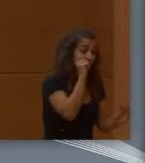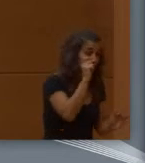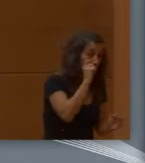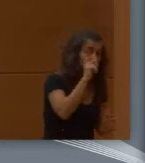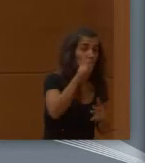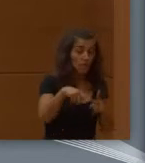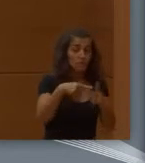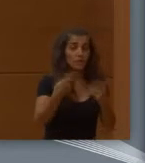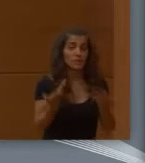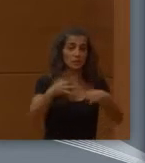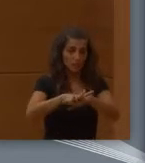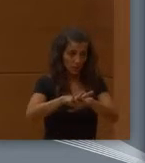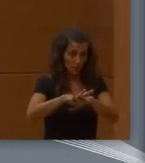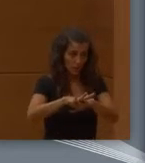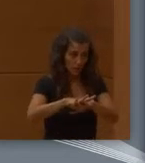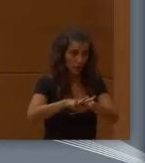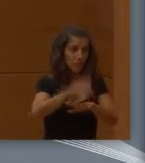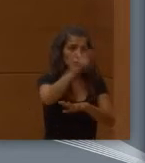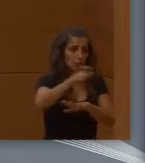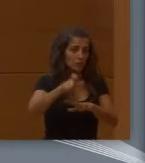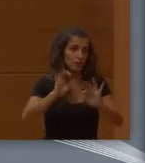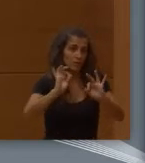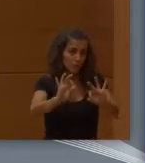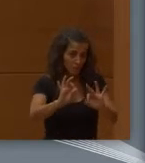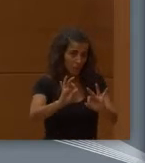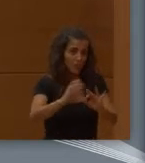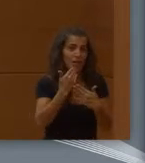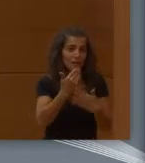con necesidades especiales en el área del turismo,